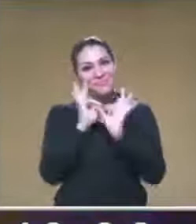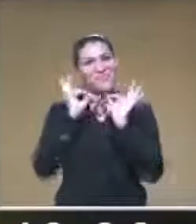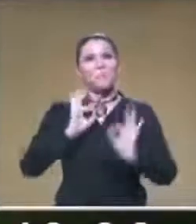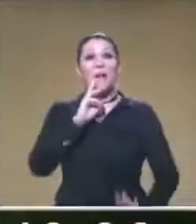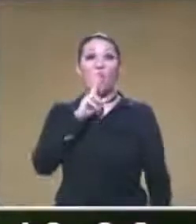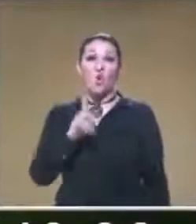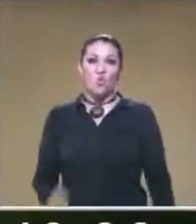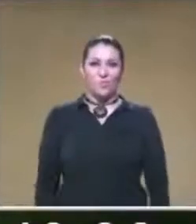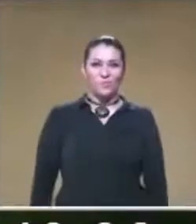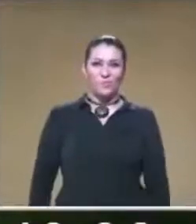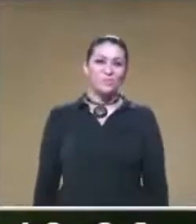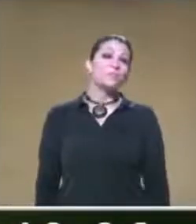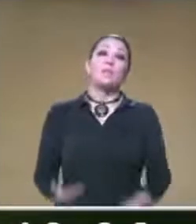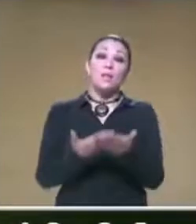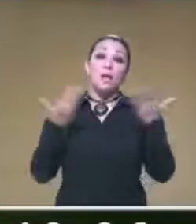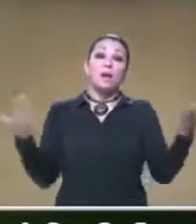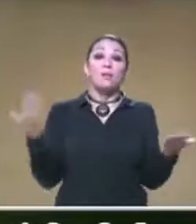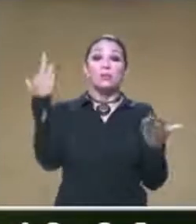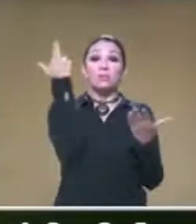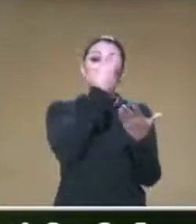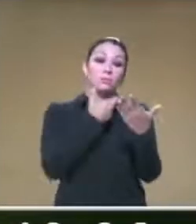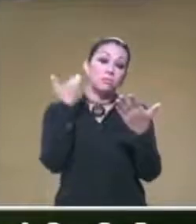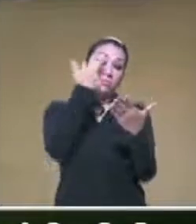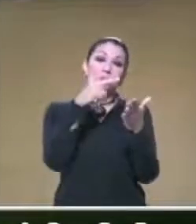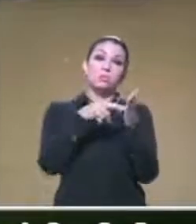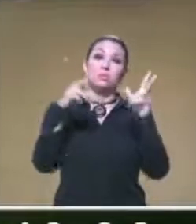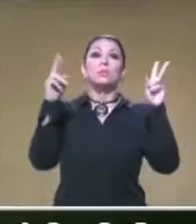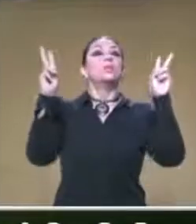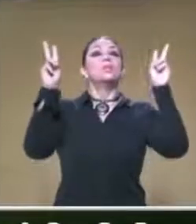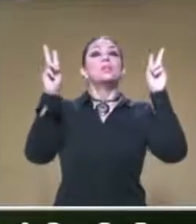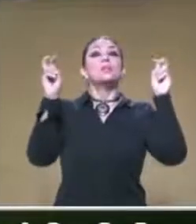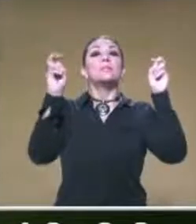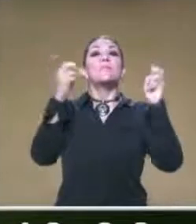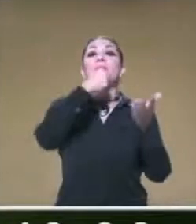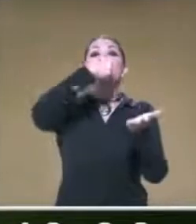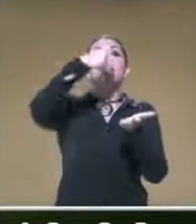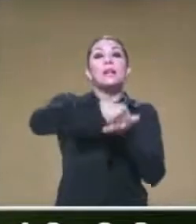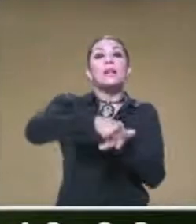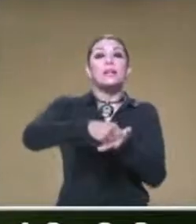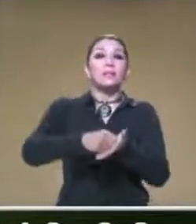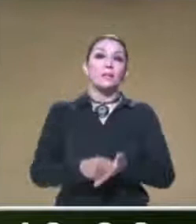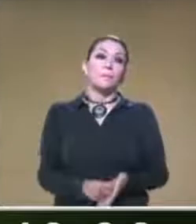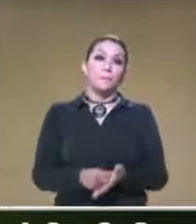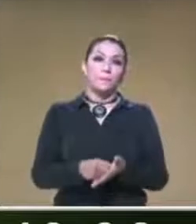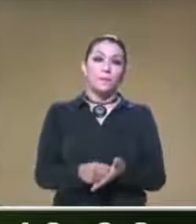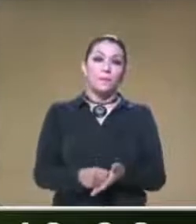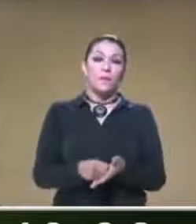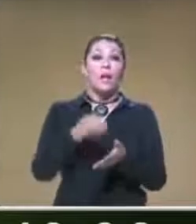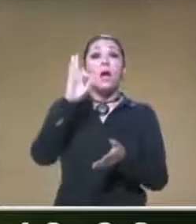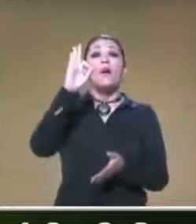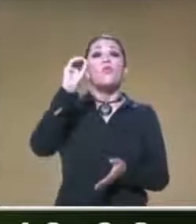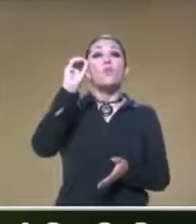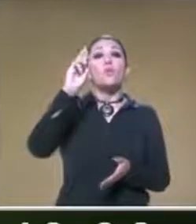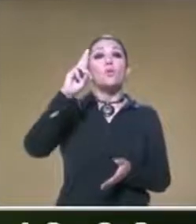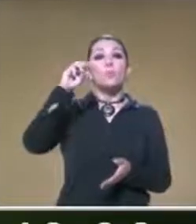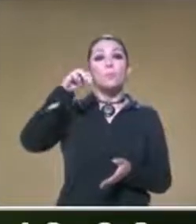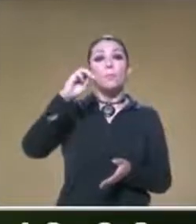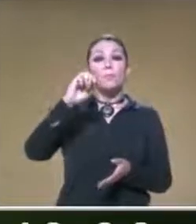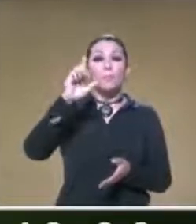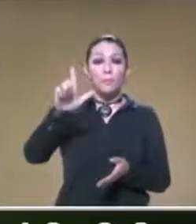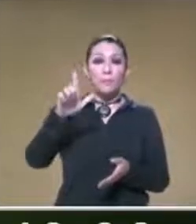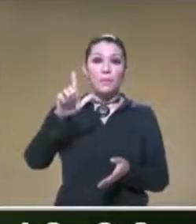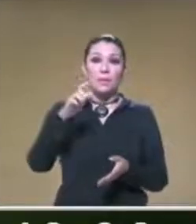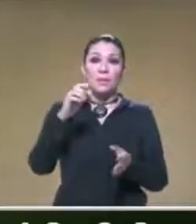Vamos a revisar ahora el tema de la carta formal. Presta atención en esto. Una carta formal es muy diferente a una carta